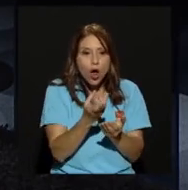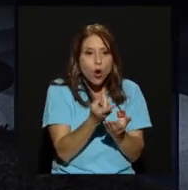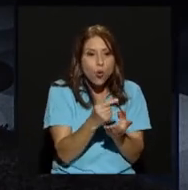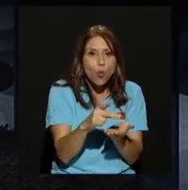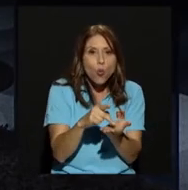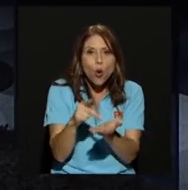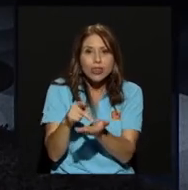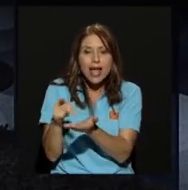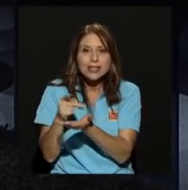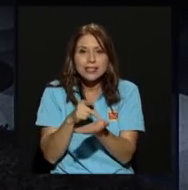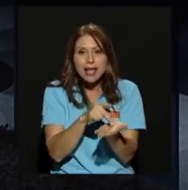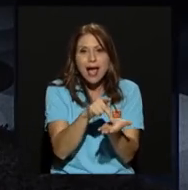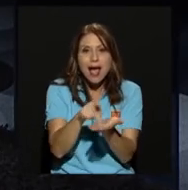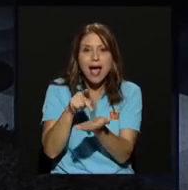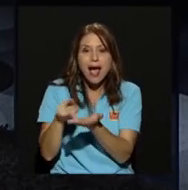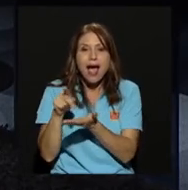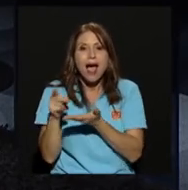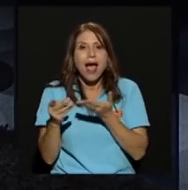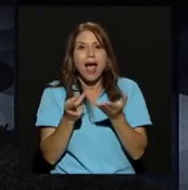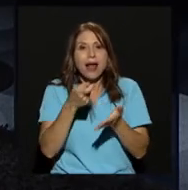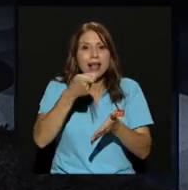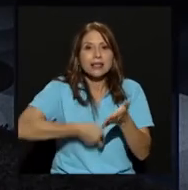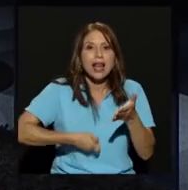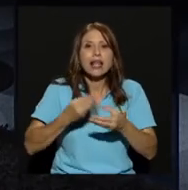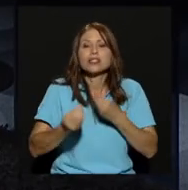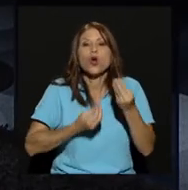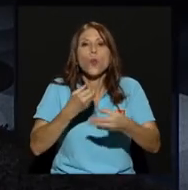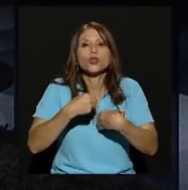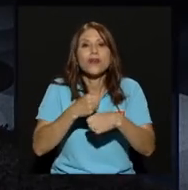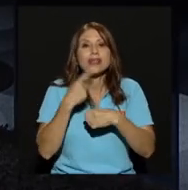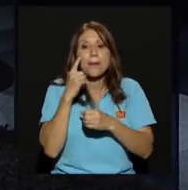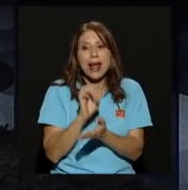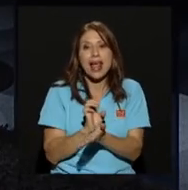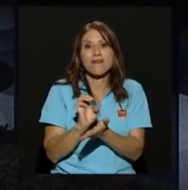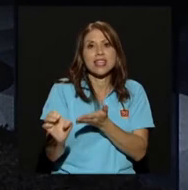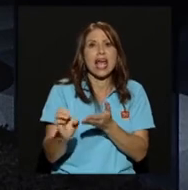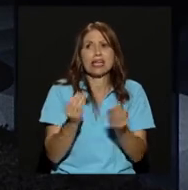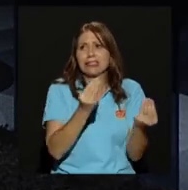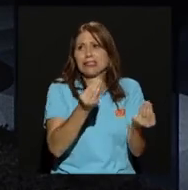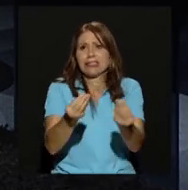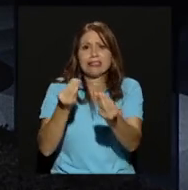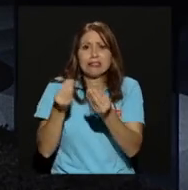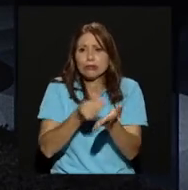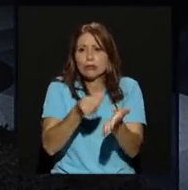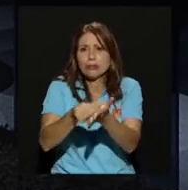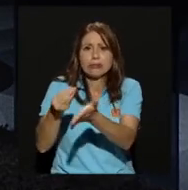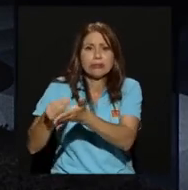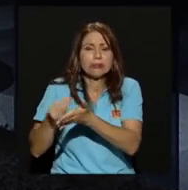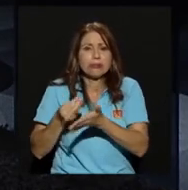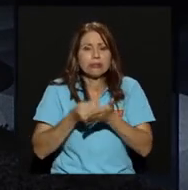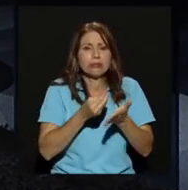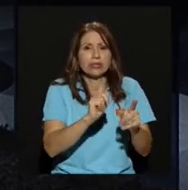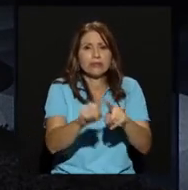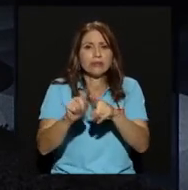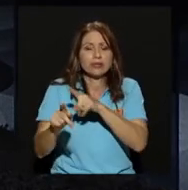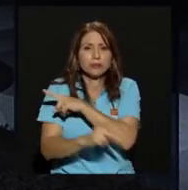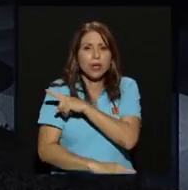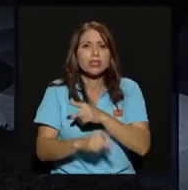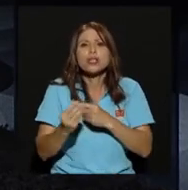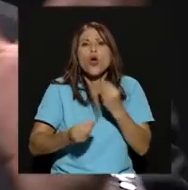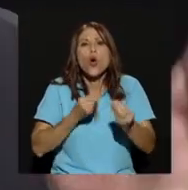para una inundación de importaciones en aquellos sectores que se consideran sensibles como se regula